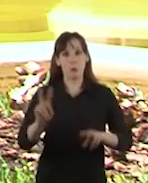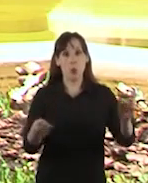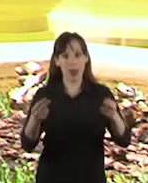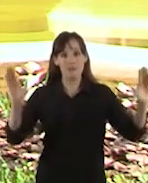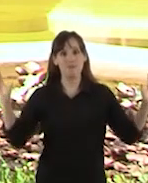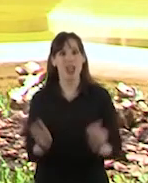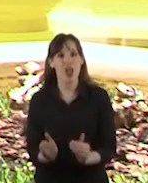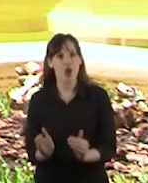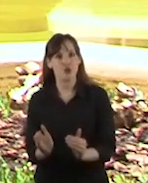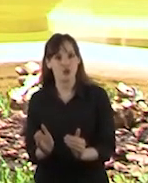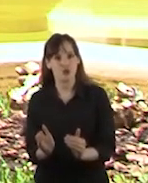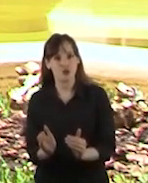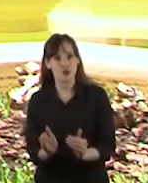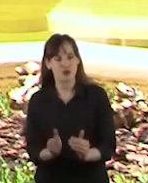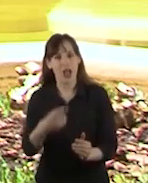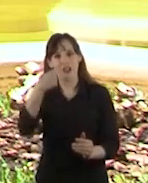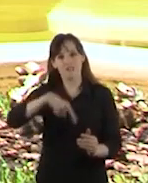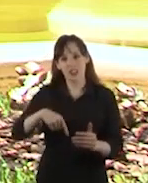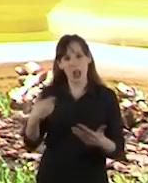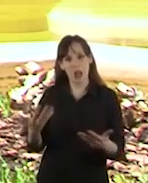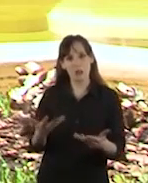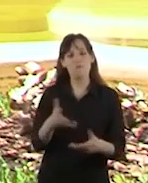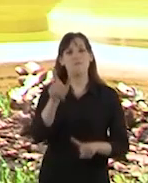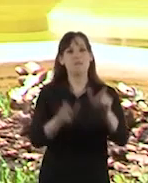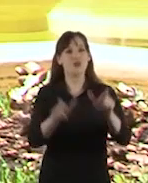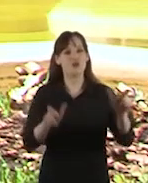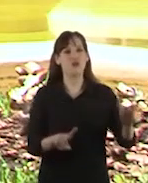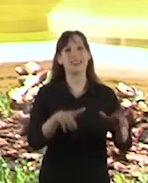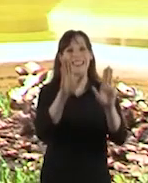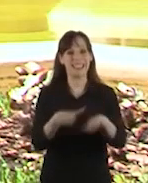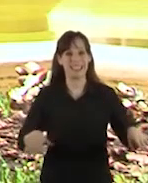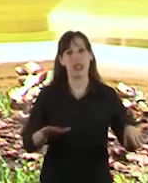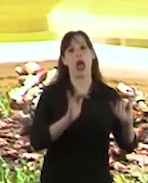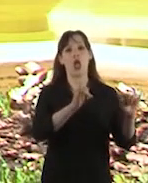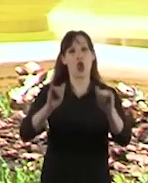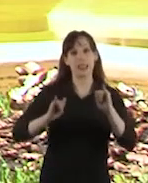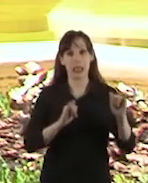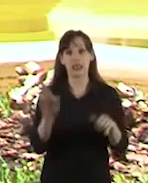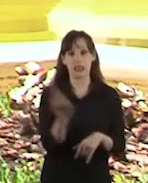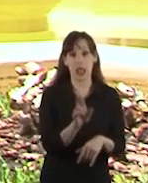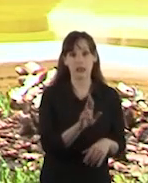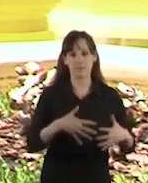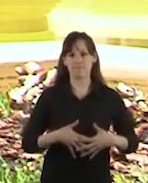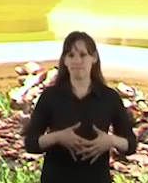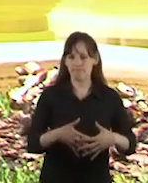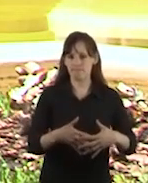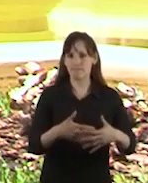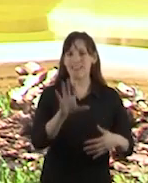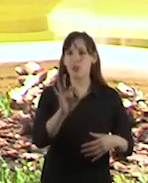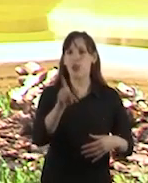redujeron a menos de la mitad los embarazos en niñas y adolescentes. También en nuestro